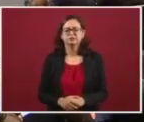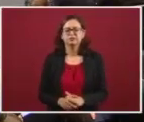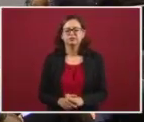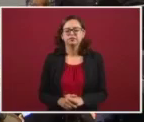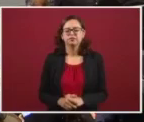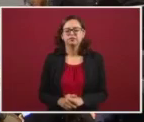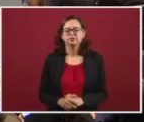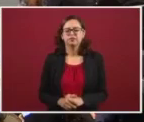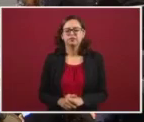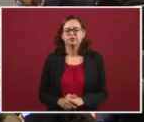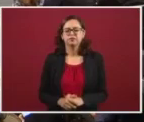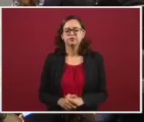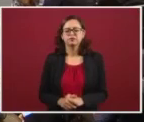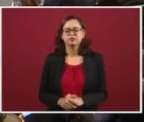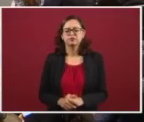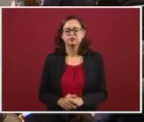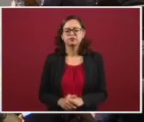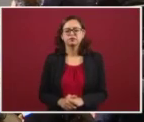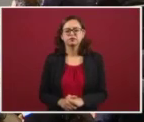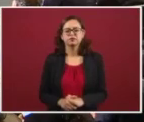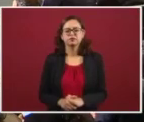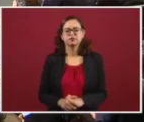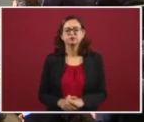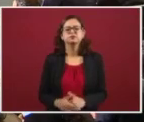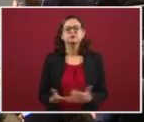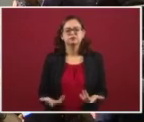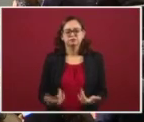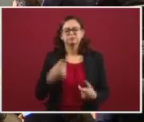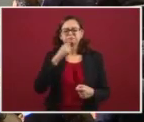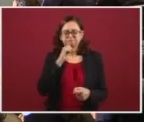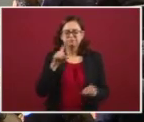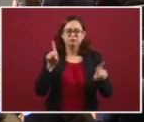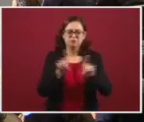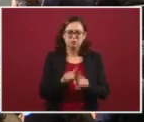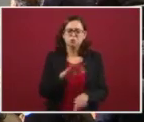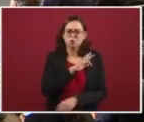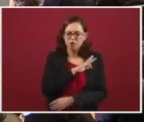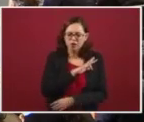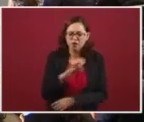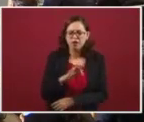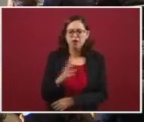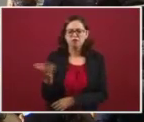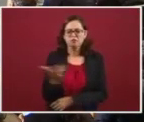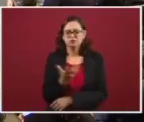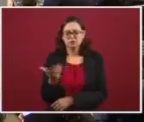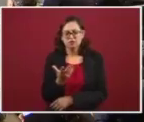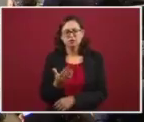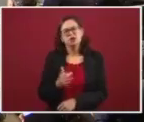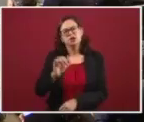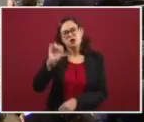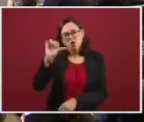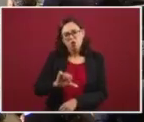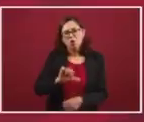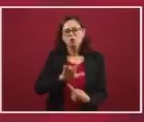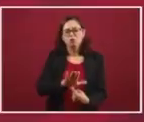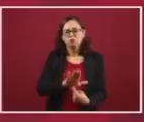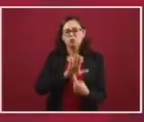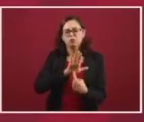Eso lo vamos a tratar este día.